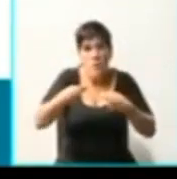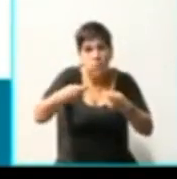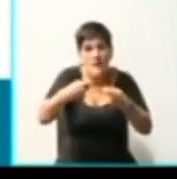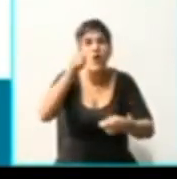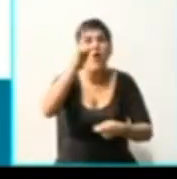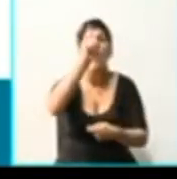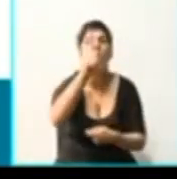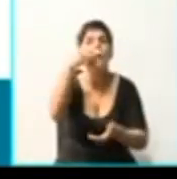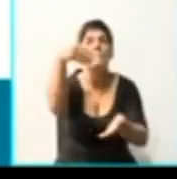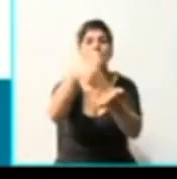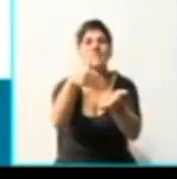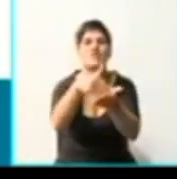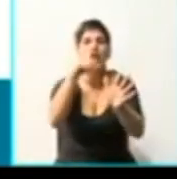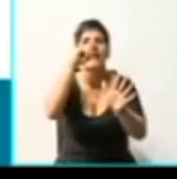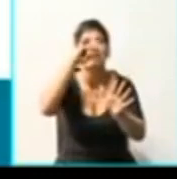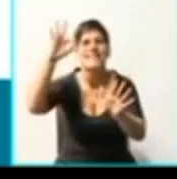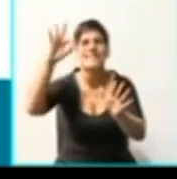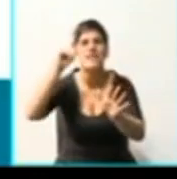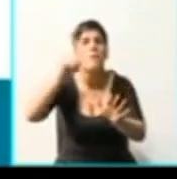1.700.000 pesos.